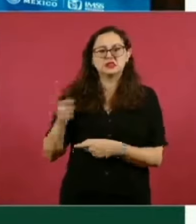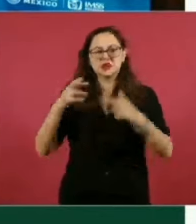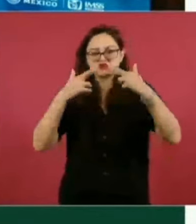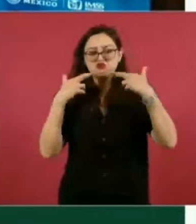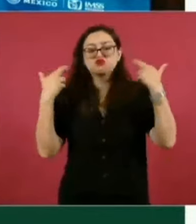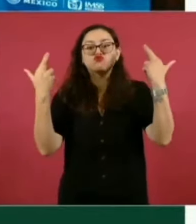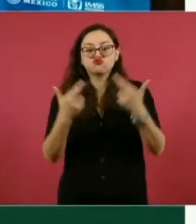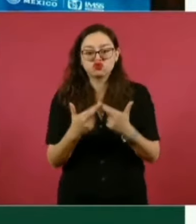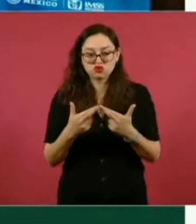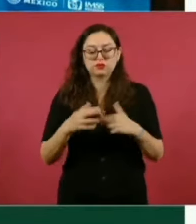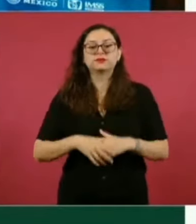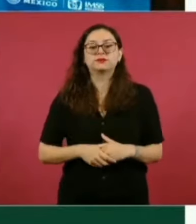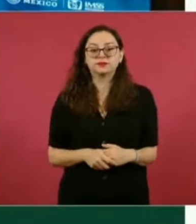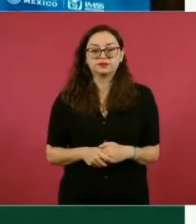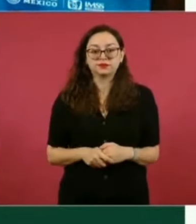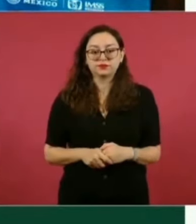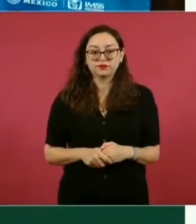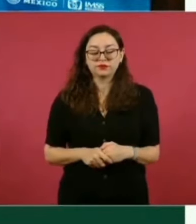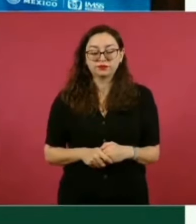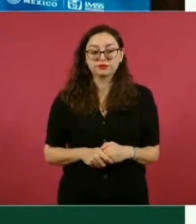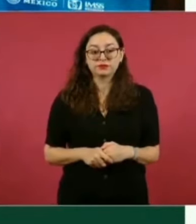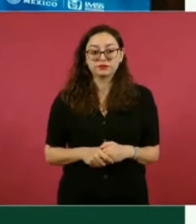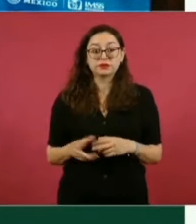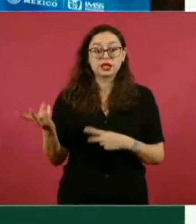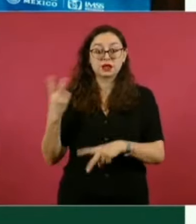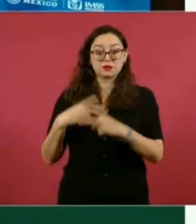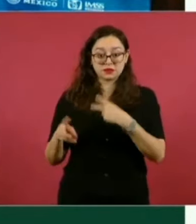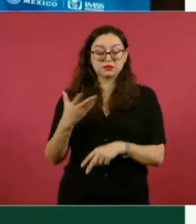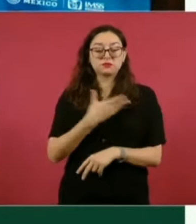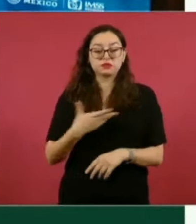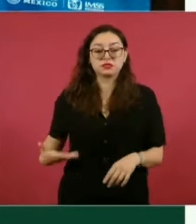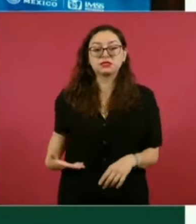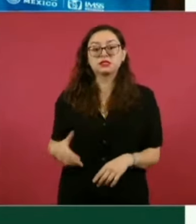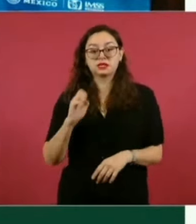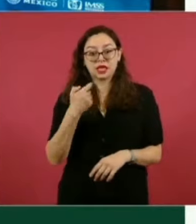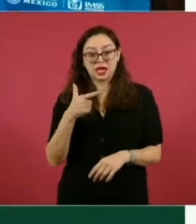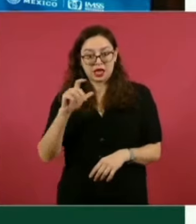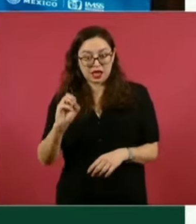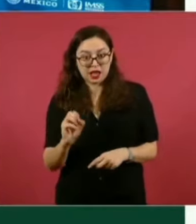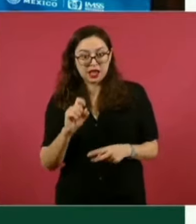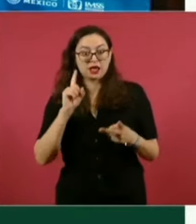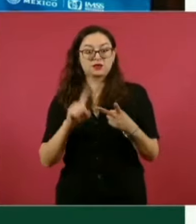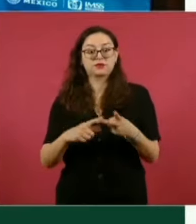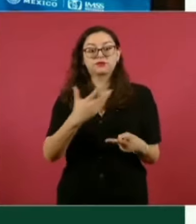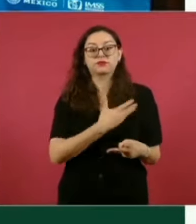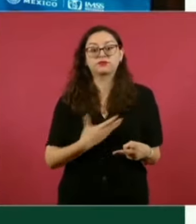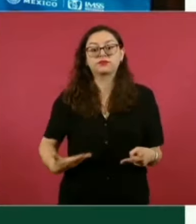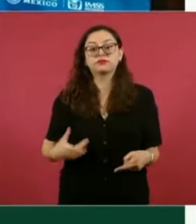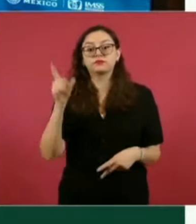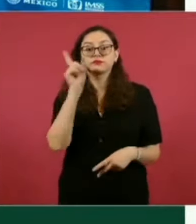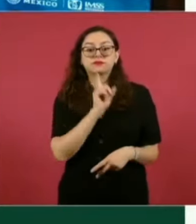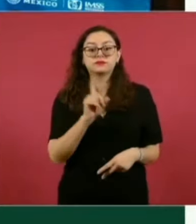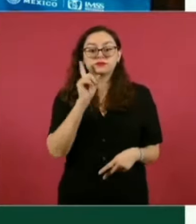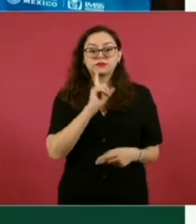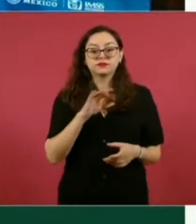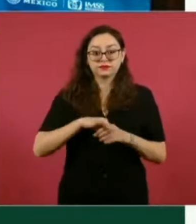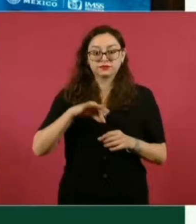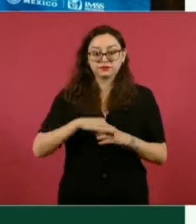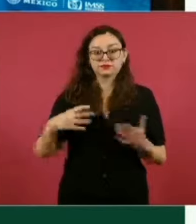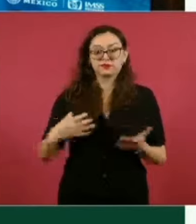Salón Embajadores, con el presidente López Obrador, también con la presidenta electa, la doctora Claudia